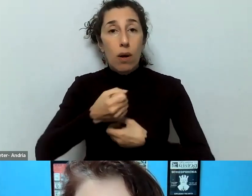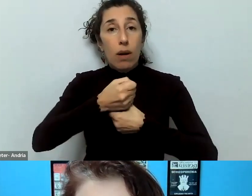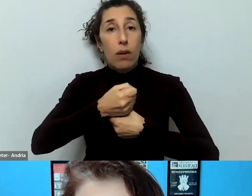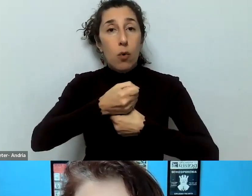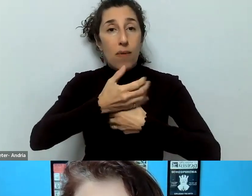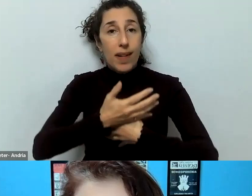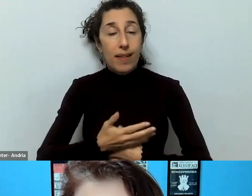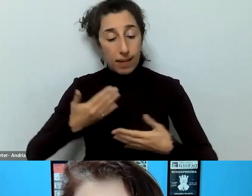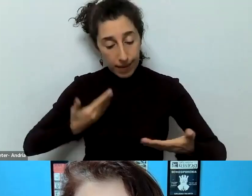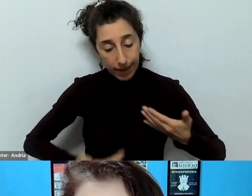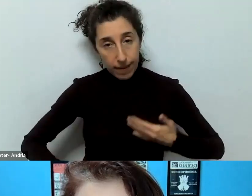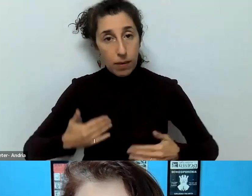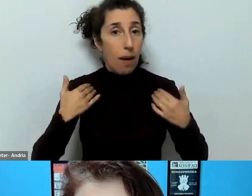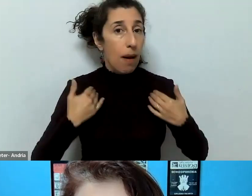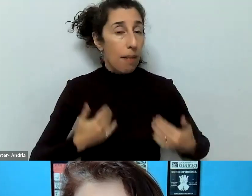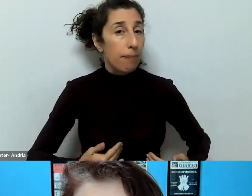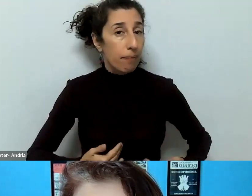al sistema de otro.